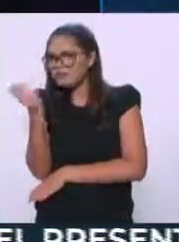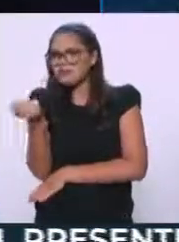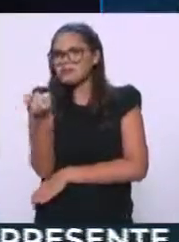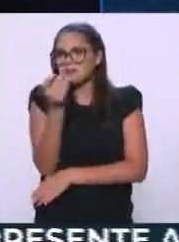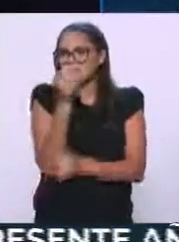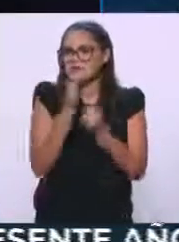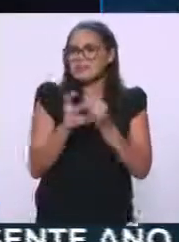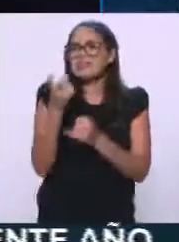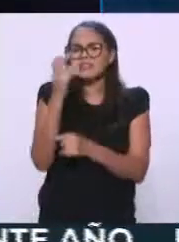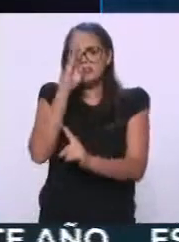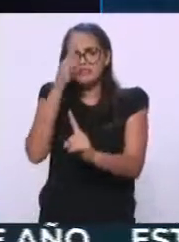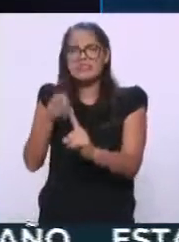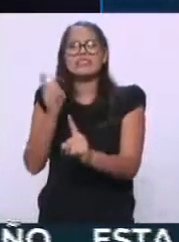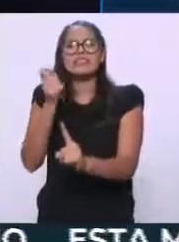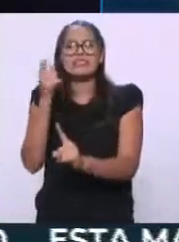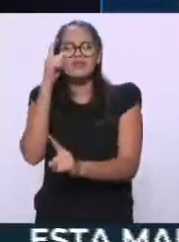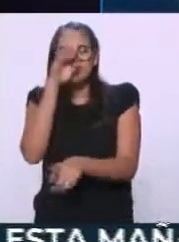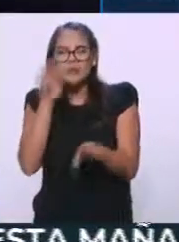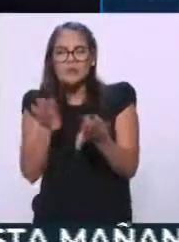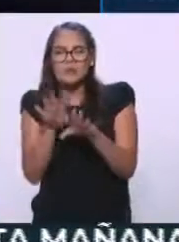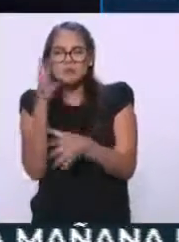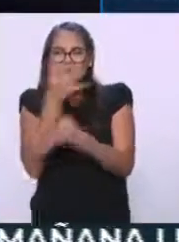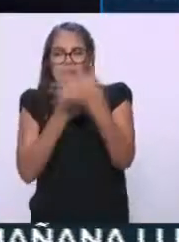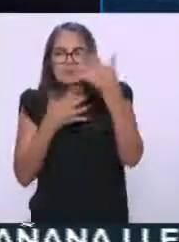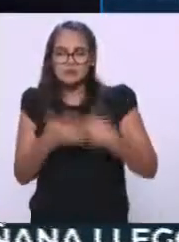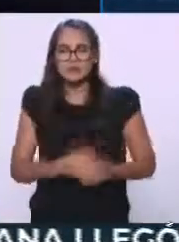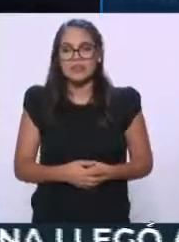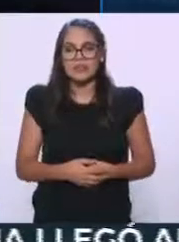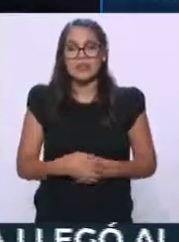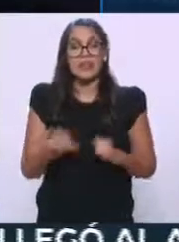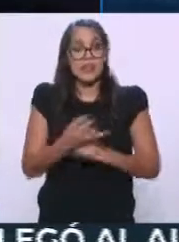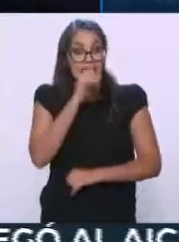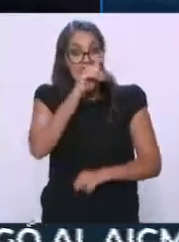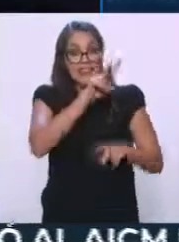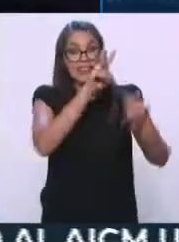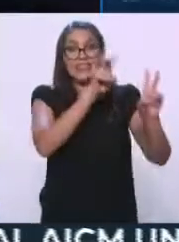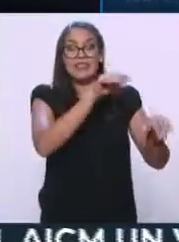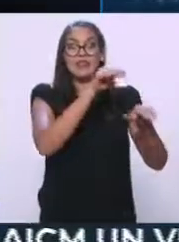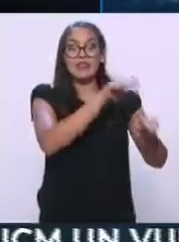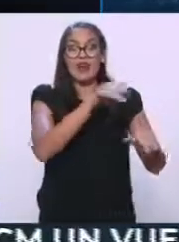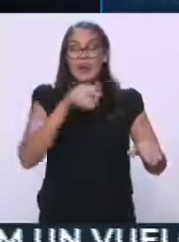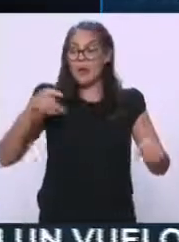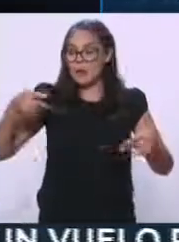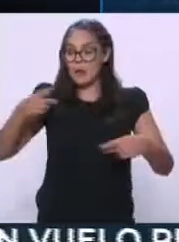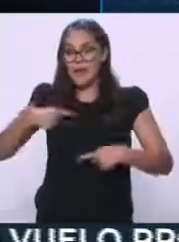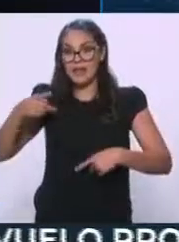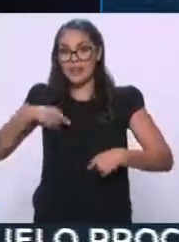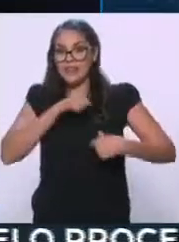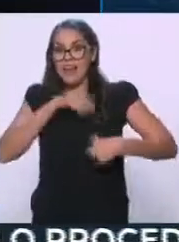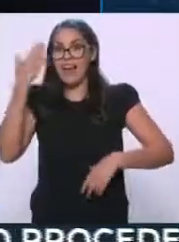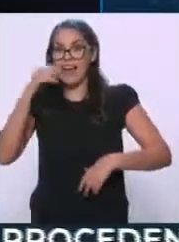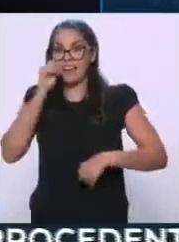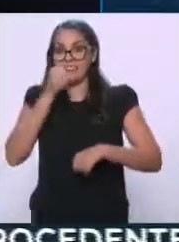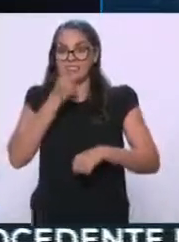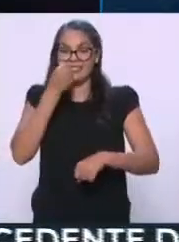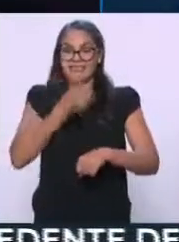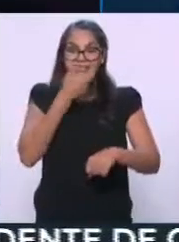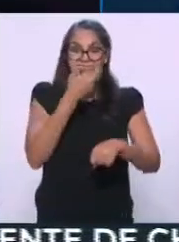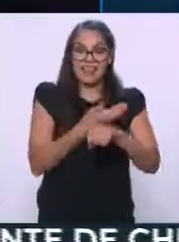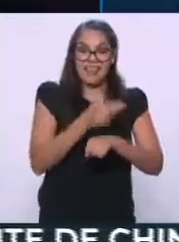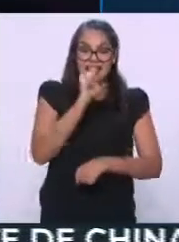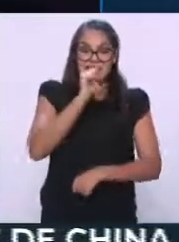esa operación. Y sobre este tema, pues estuvo discutiendo todo el fin de semana sobre la renuncia del secretario de Comunicaciones y Transportes.